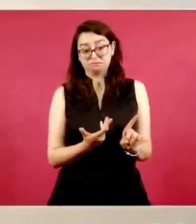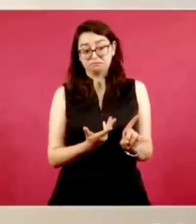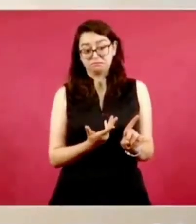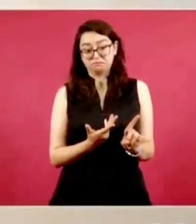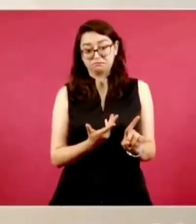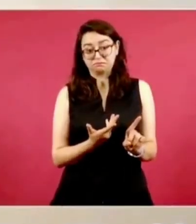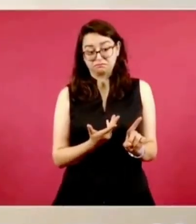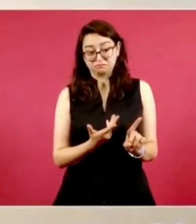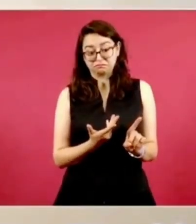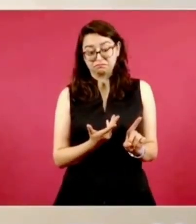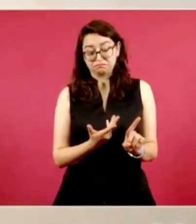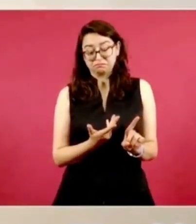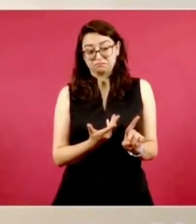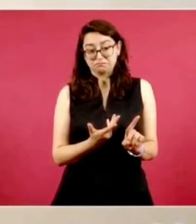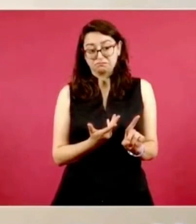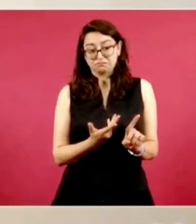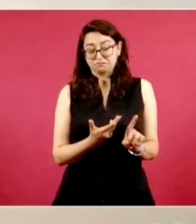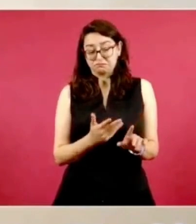cosas